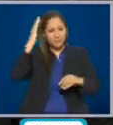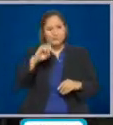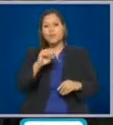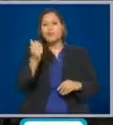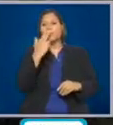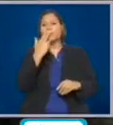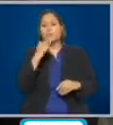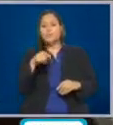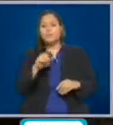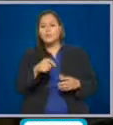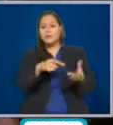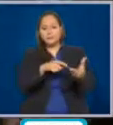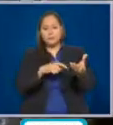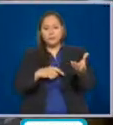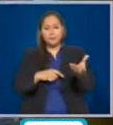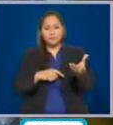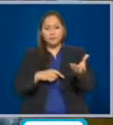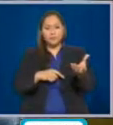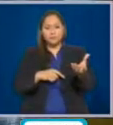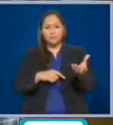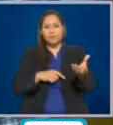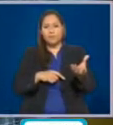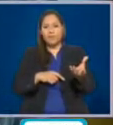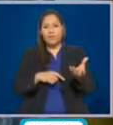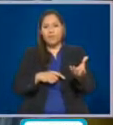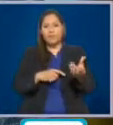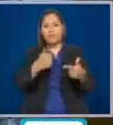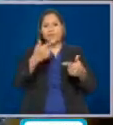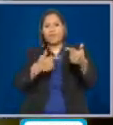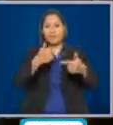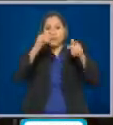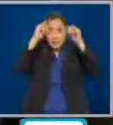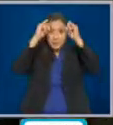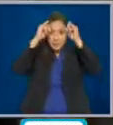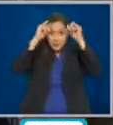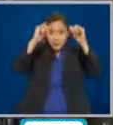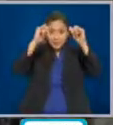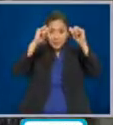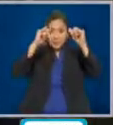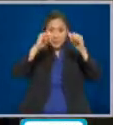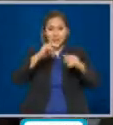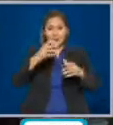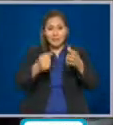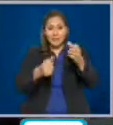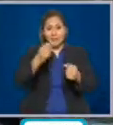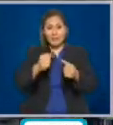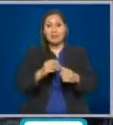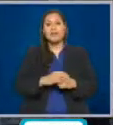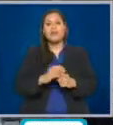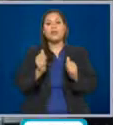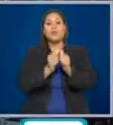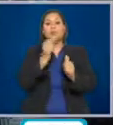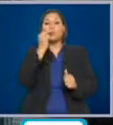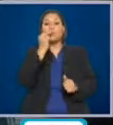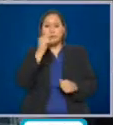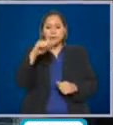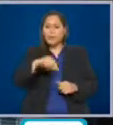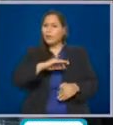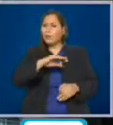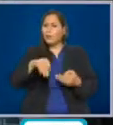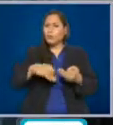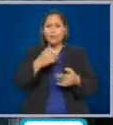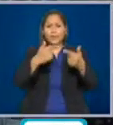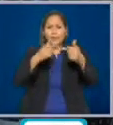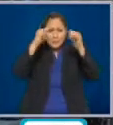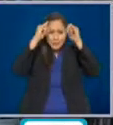Es leche de vaca con nuez. Aquí todo es de vaca.